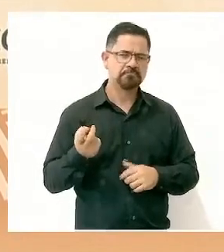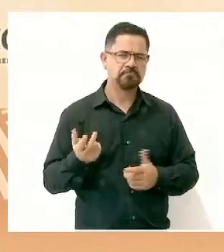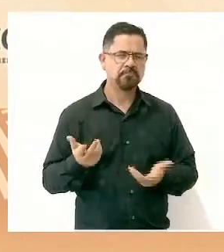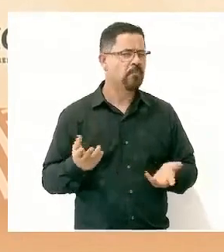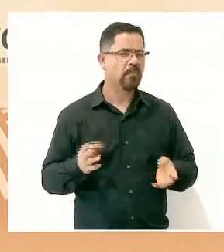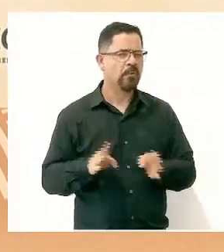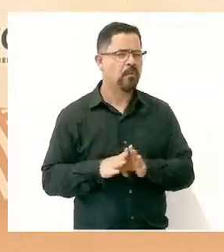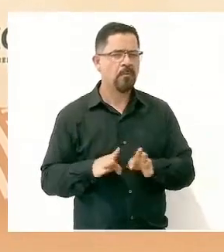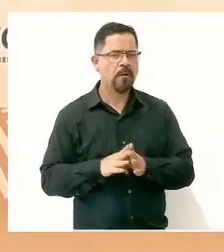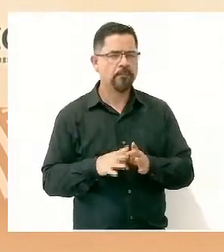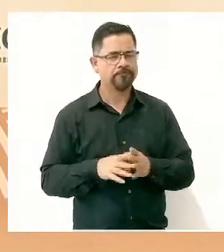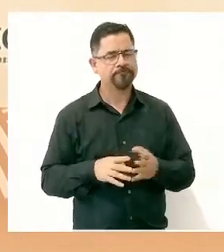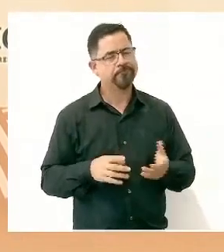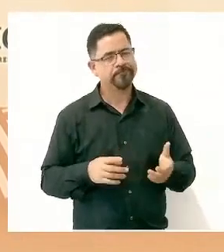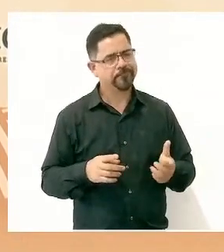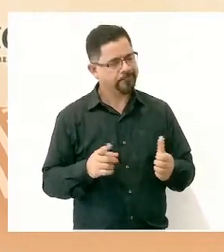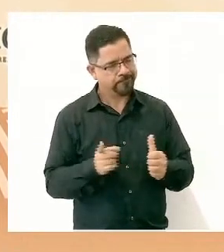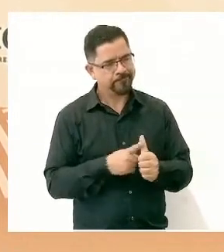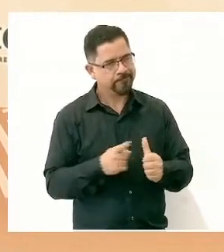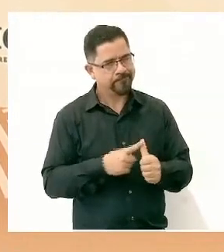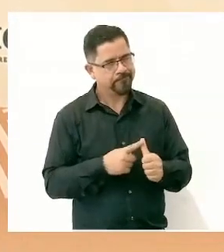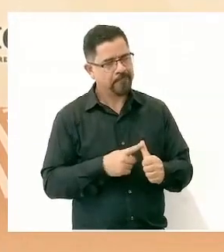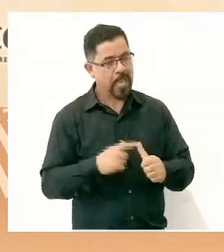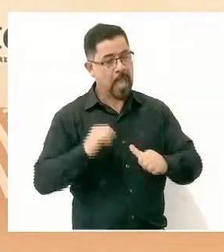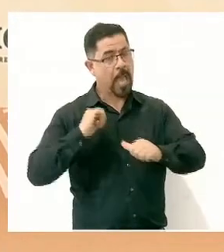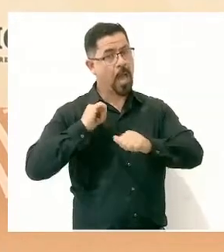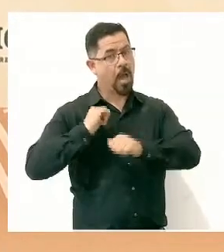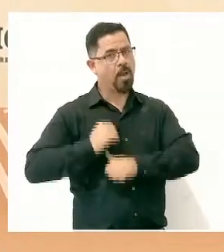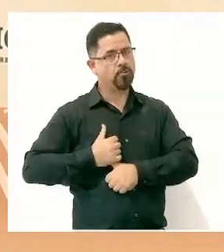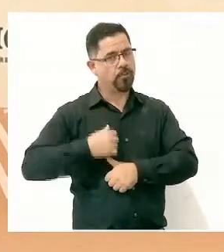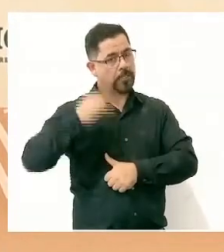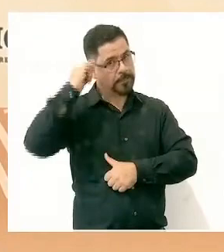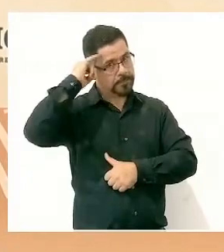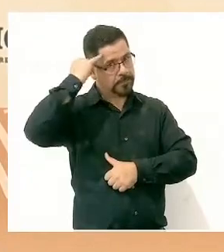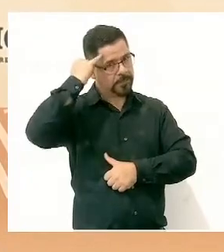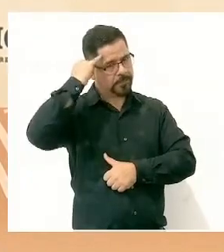primero en común acuerdo con las autoridades tradicionales.